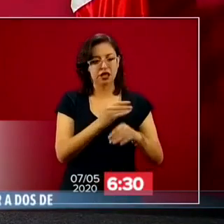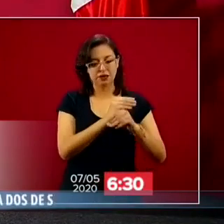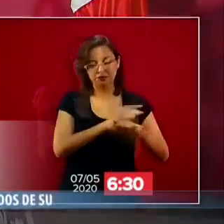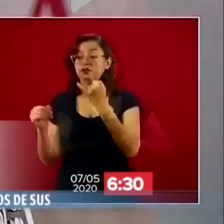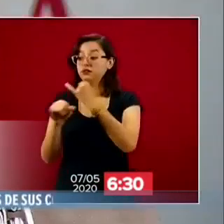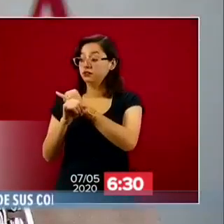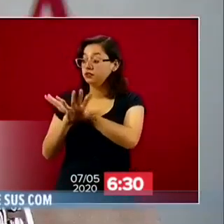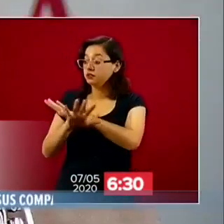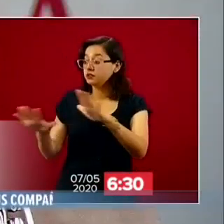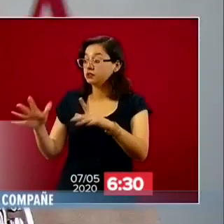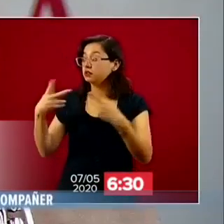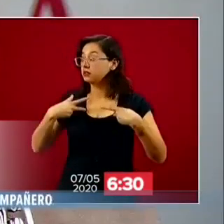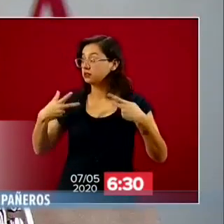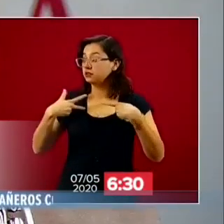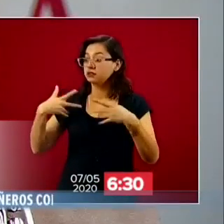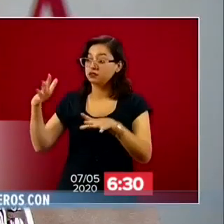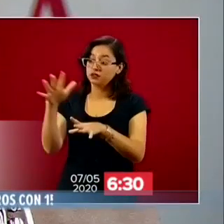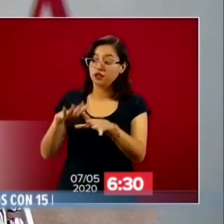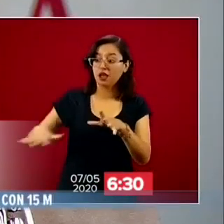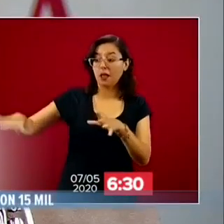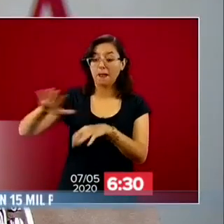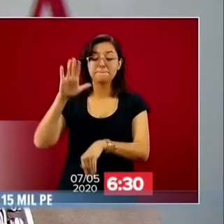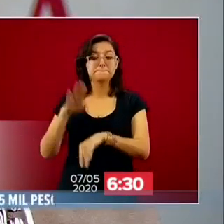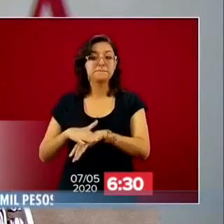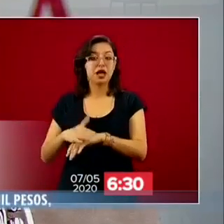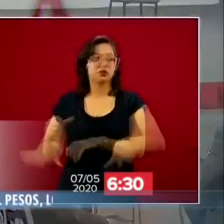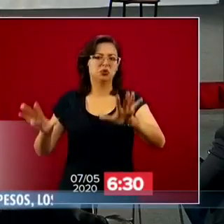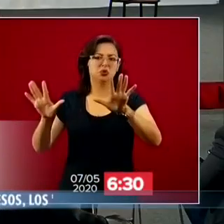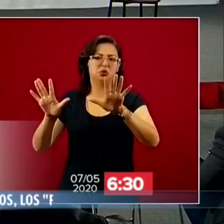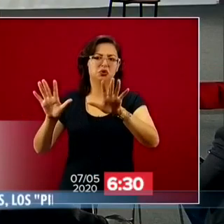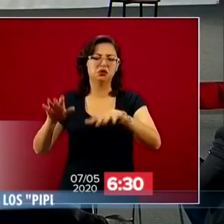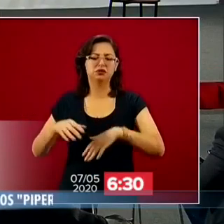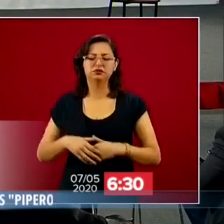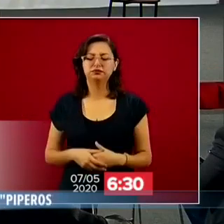Genaro Villamil, titular del Sistema Público de Radiodifusión del Estado Mexicano.